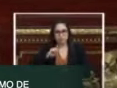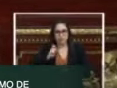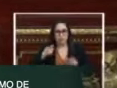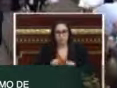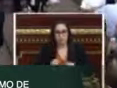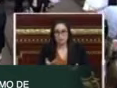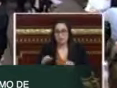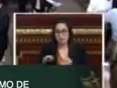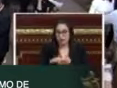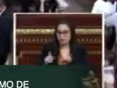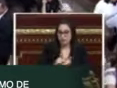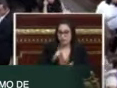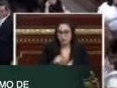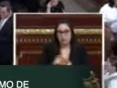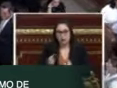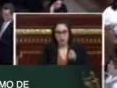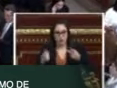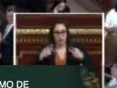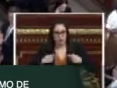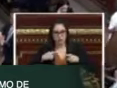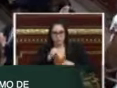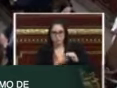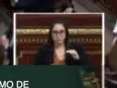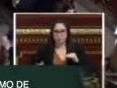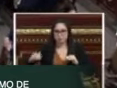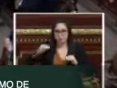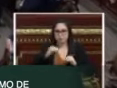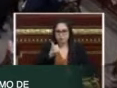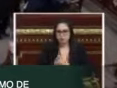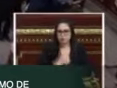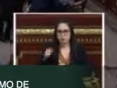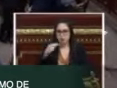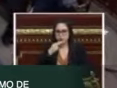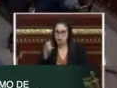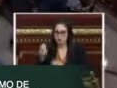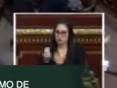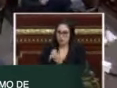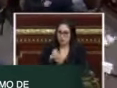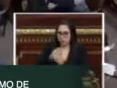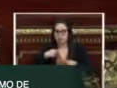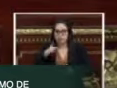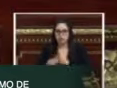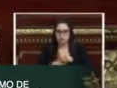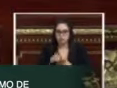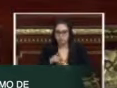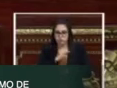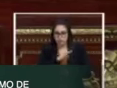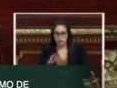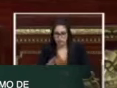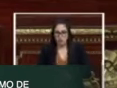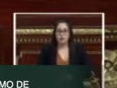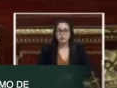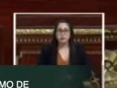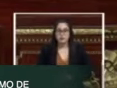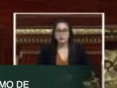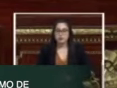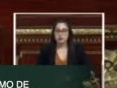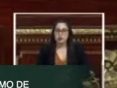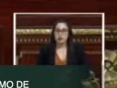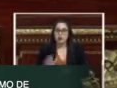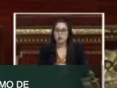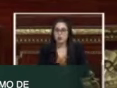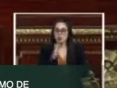de Educación Física de la Ciudad de México con la finalidad de prevenir, combatir y erradicar el consumo de